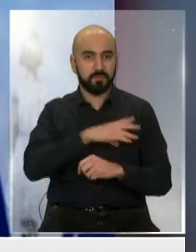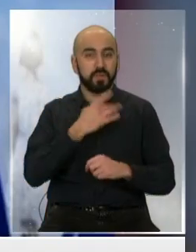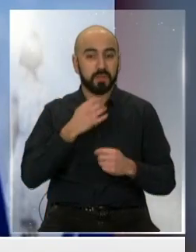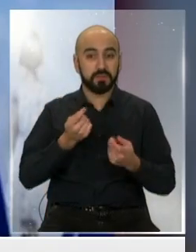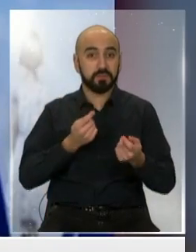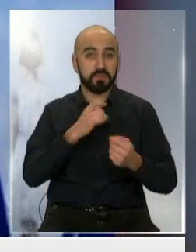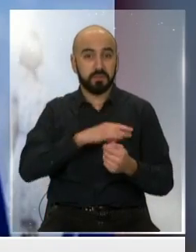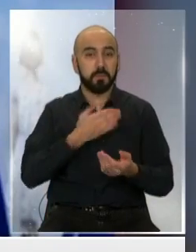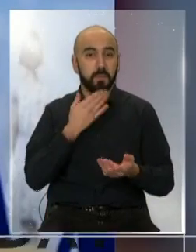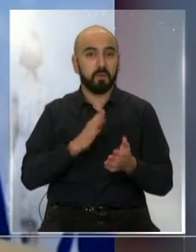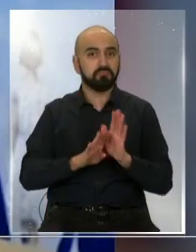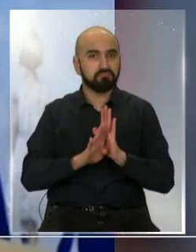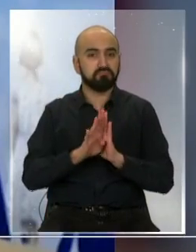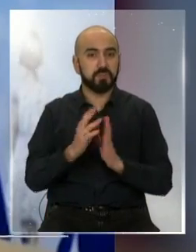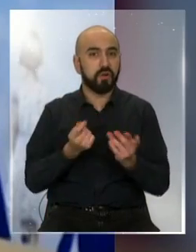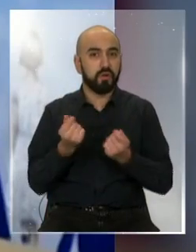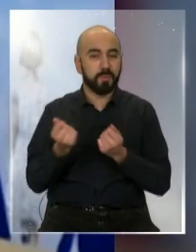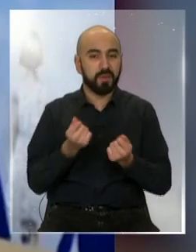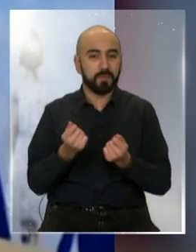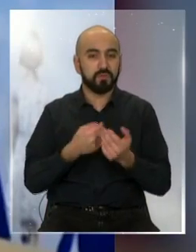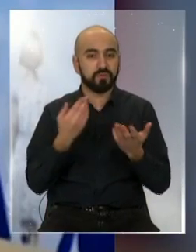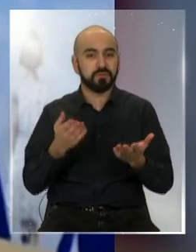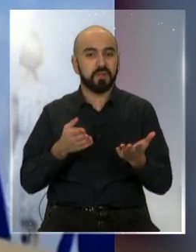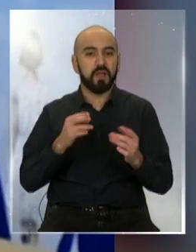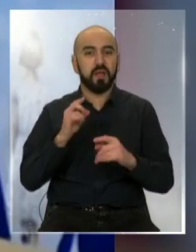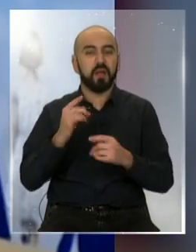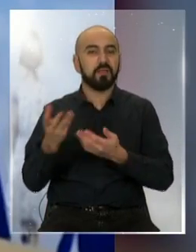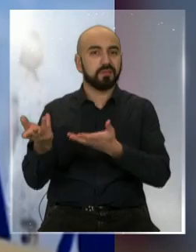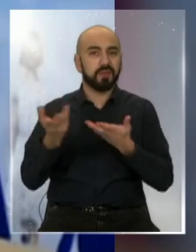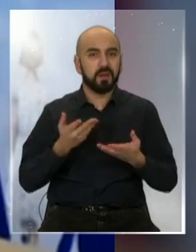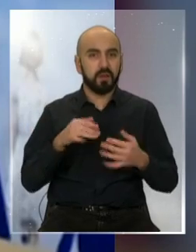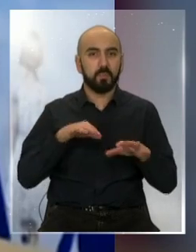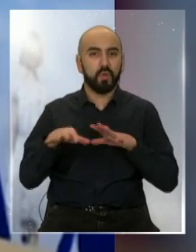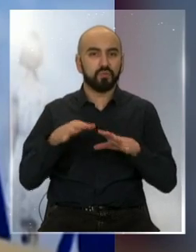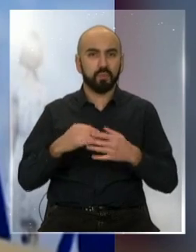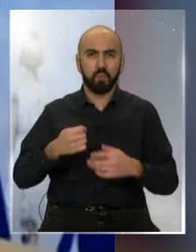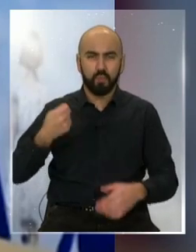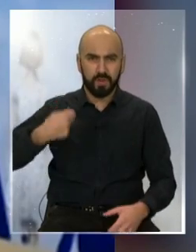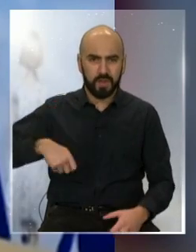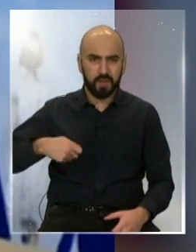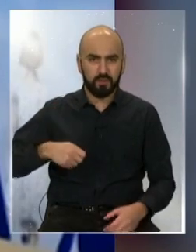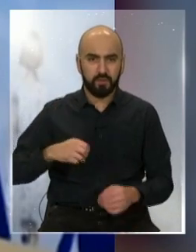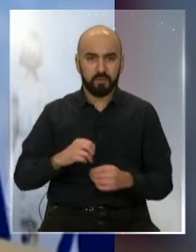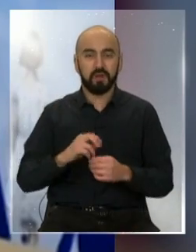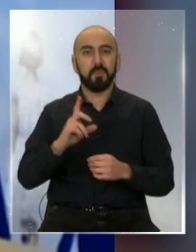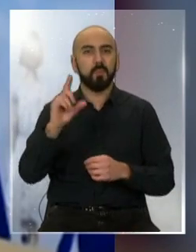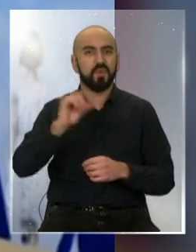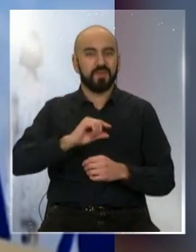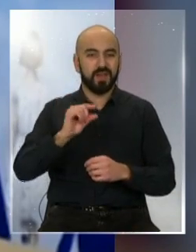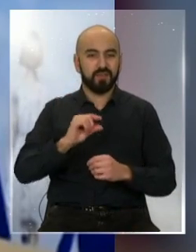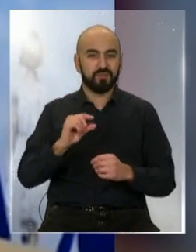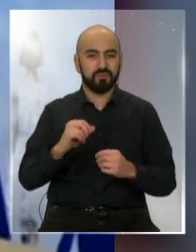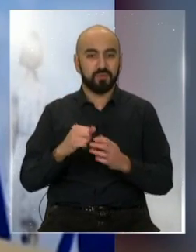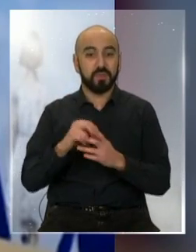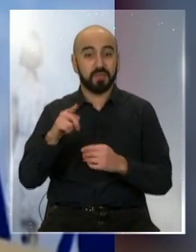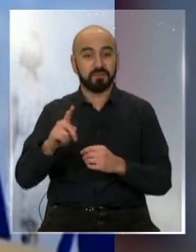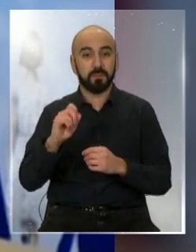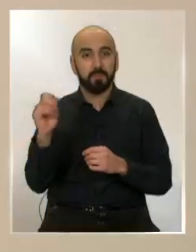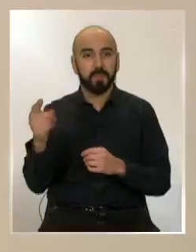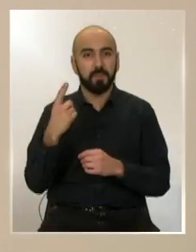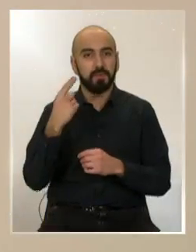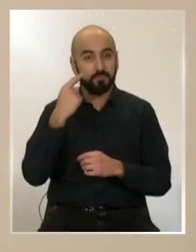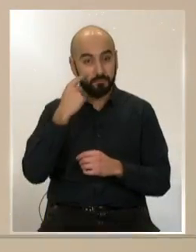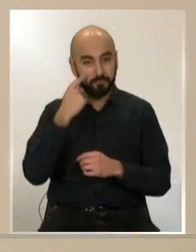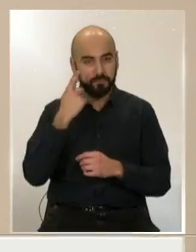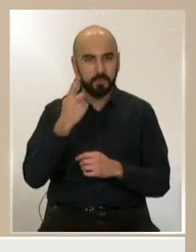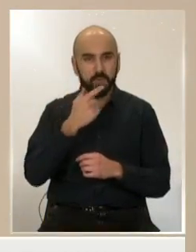mejor económicamente, empezaron a llegar solamente productos muy caros a precios ridículos. Esa fue la primera levantada de